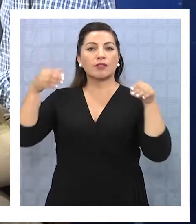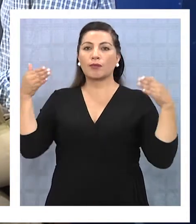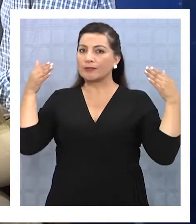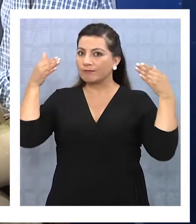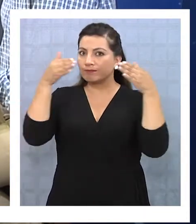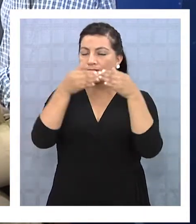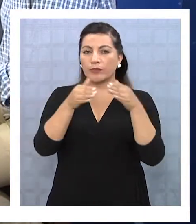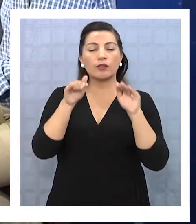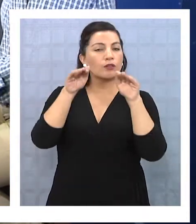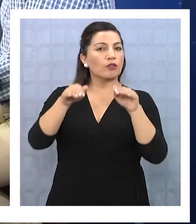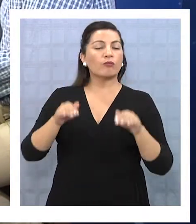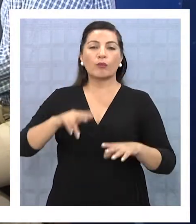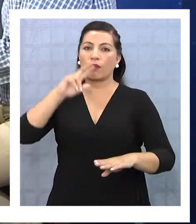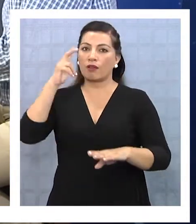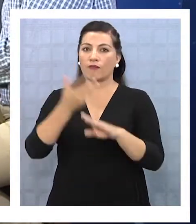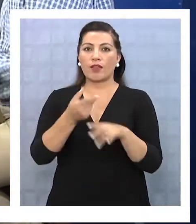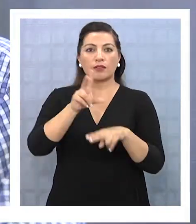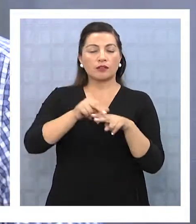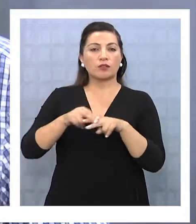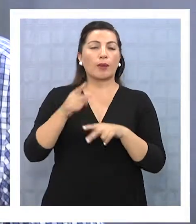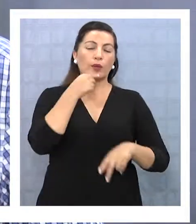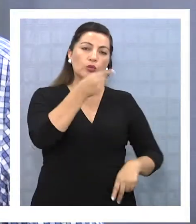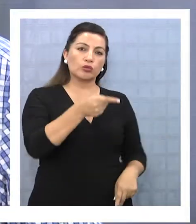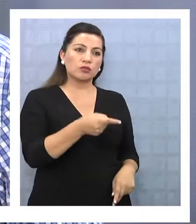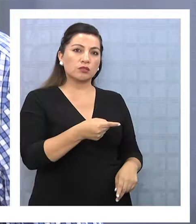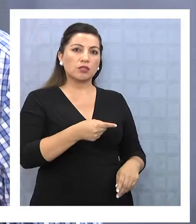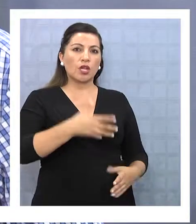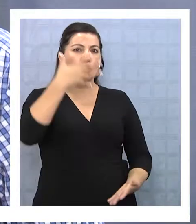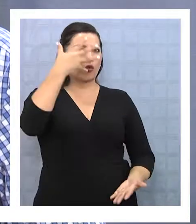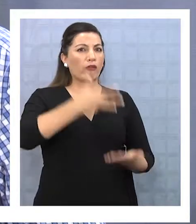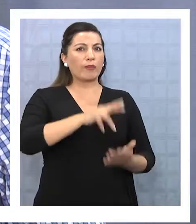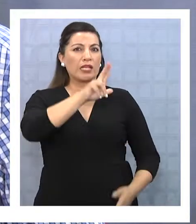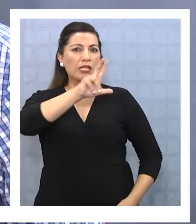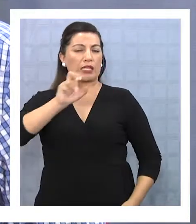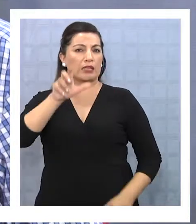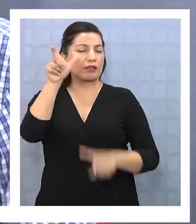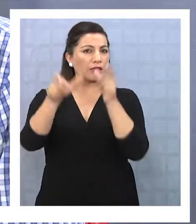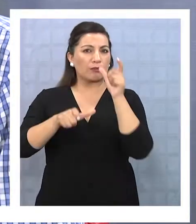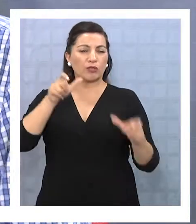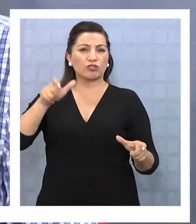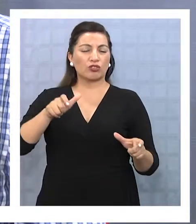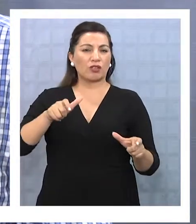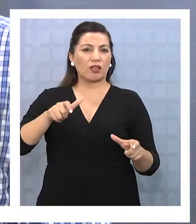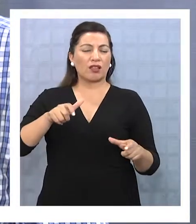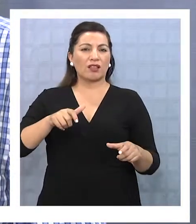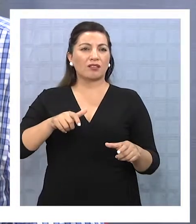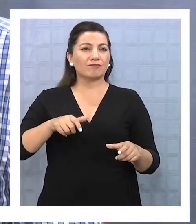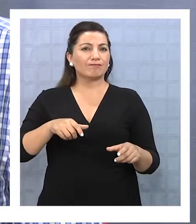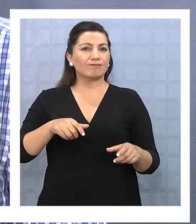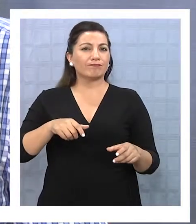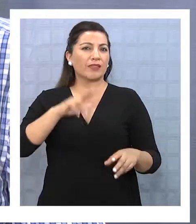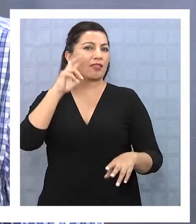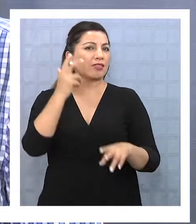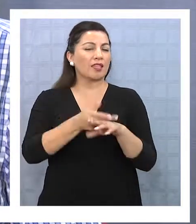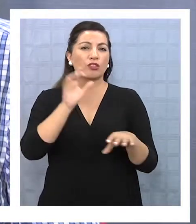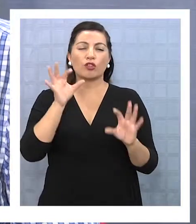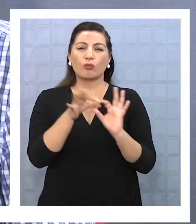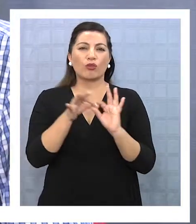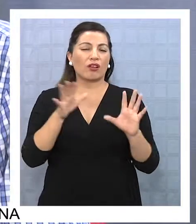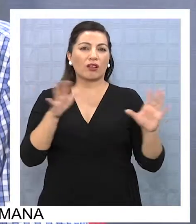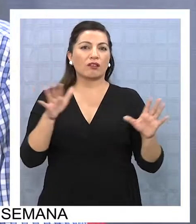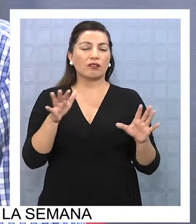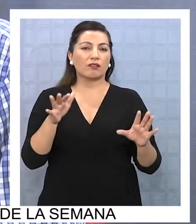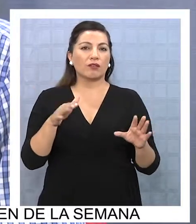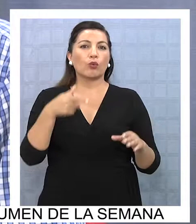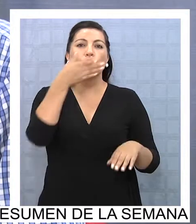en que enfrentamos la delincuencia en Chile. Pero usted le dio la libertad a 9.500 condenados por delitos graves. El subsecretario